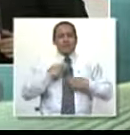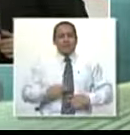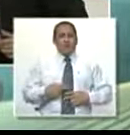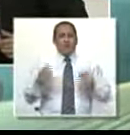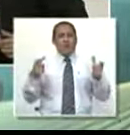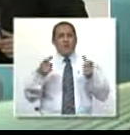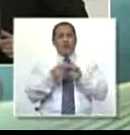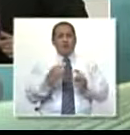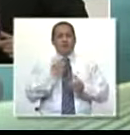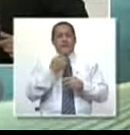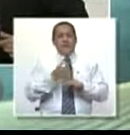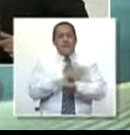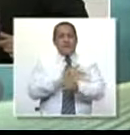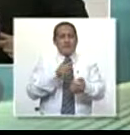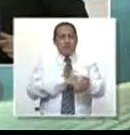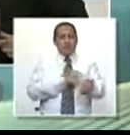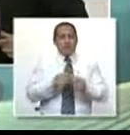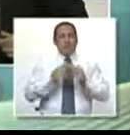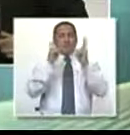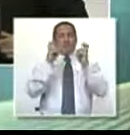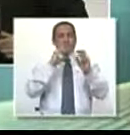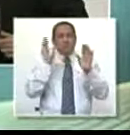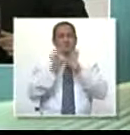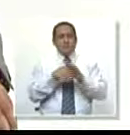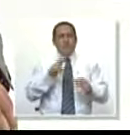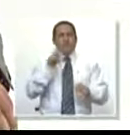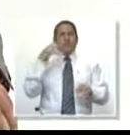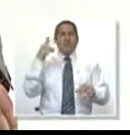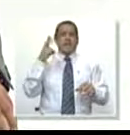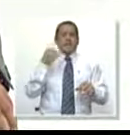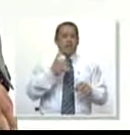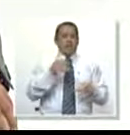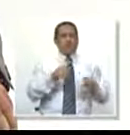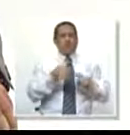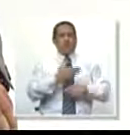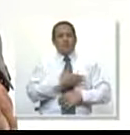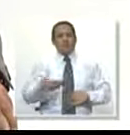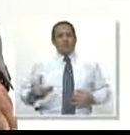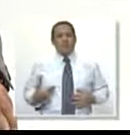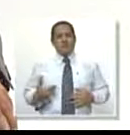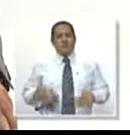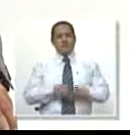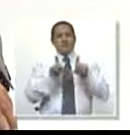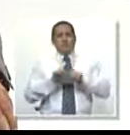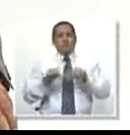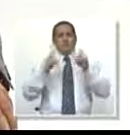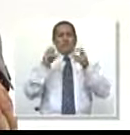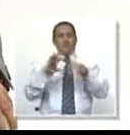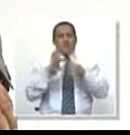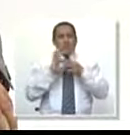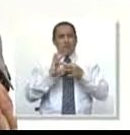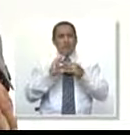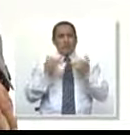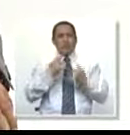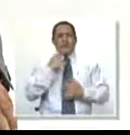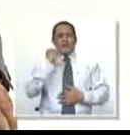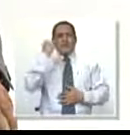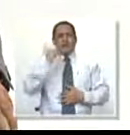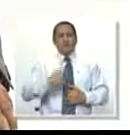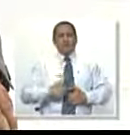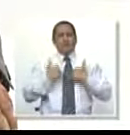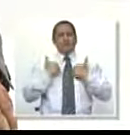la corte totalmente reconocida temas no de violaciones de los estados sobre cuestiones vinculadas al